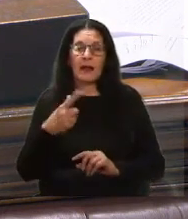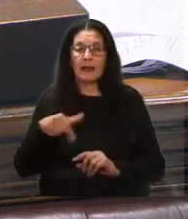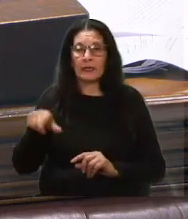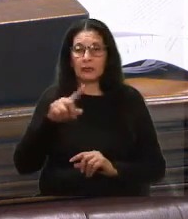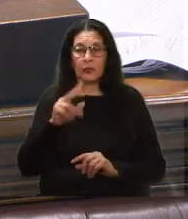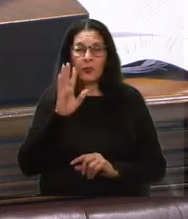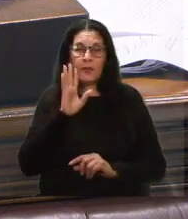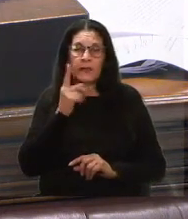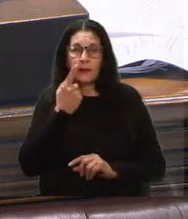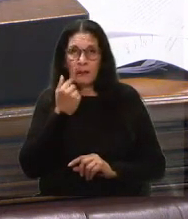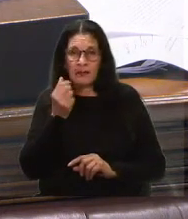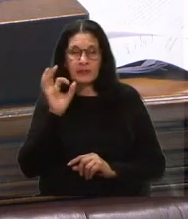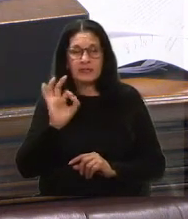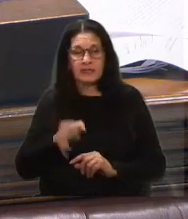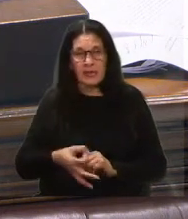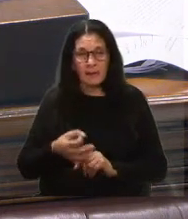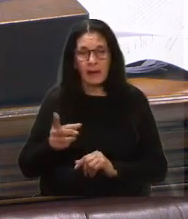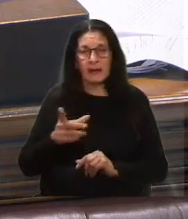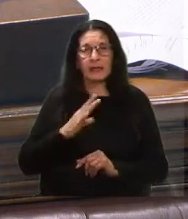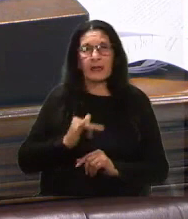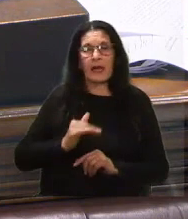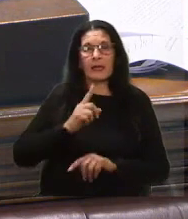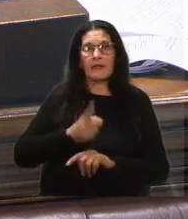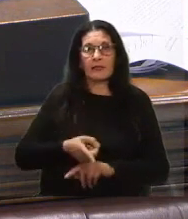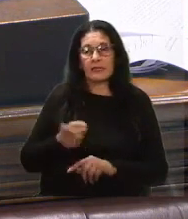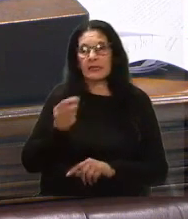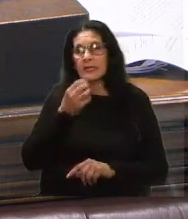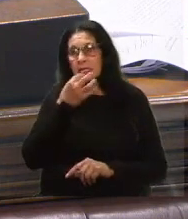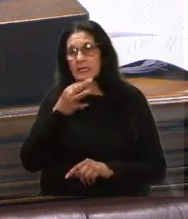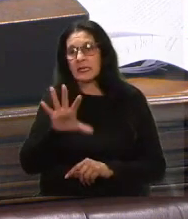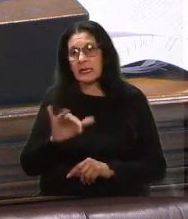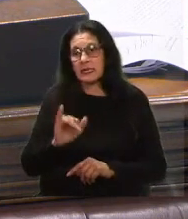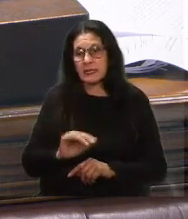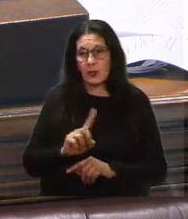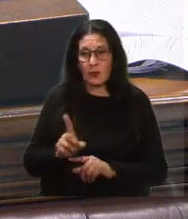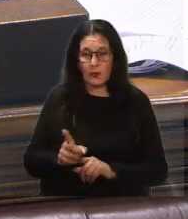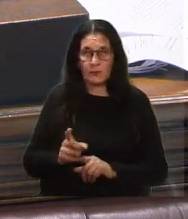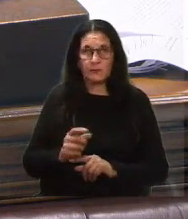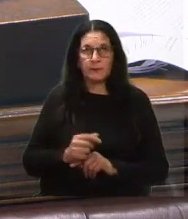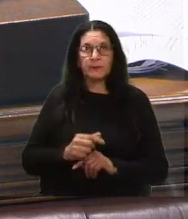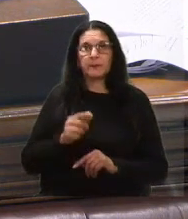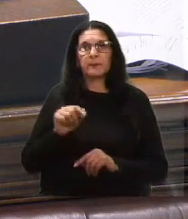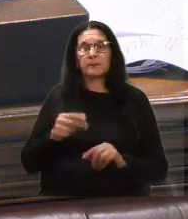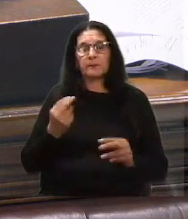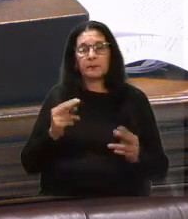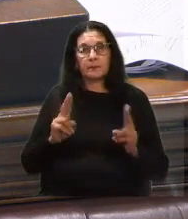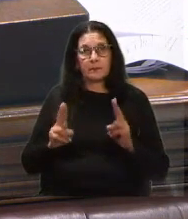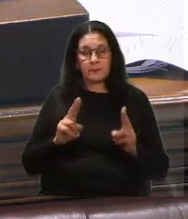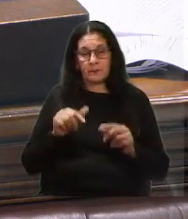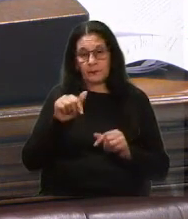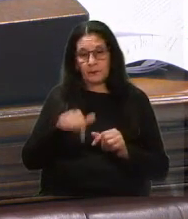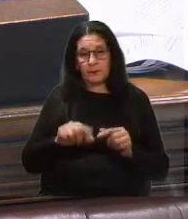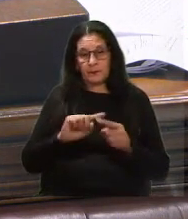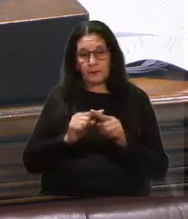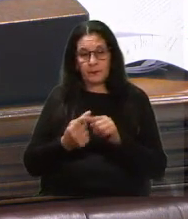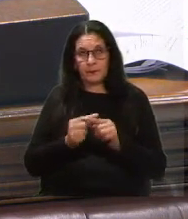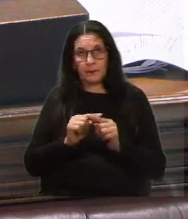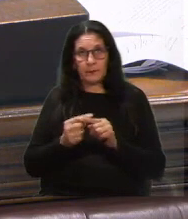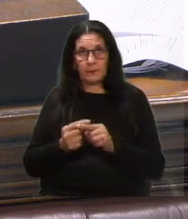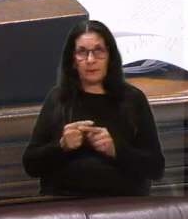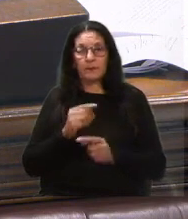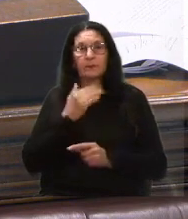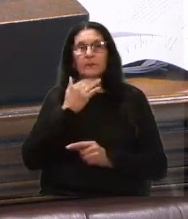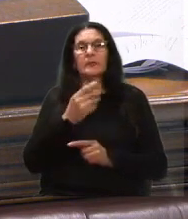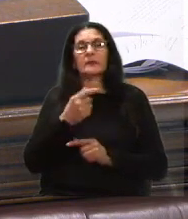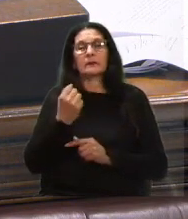que entre ambos padres puedan tomar la decisión que más les convenga en el marco de esta discusión